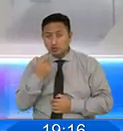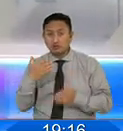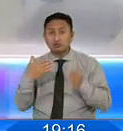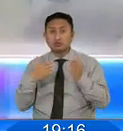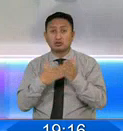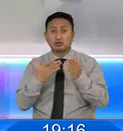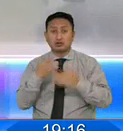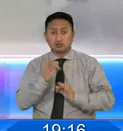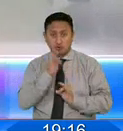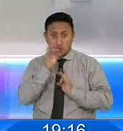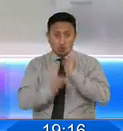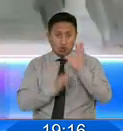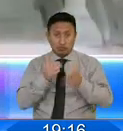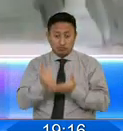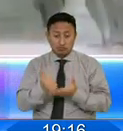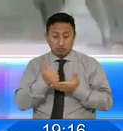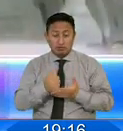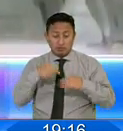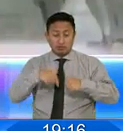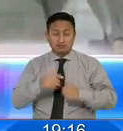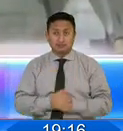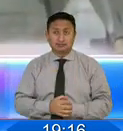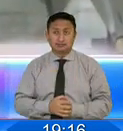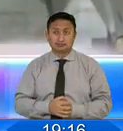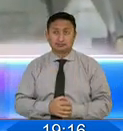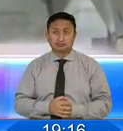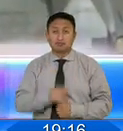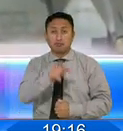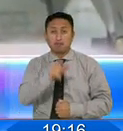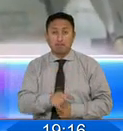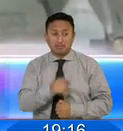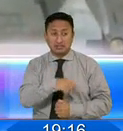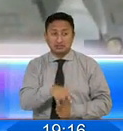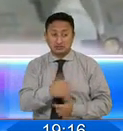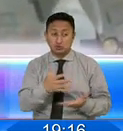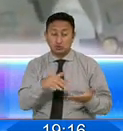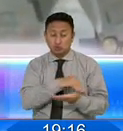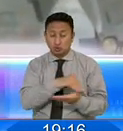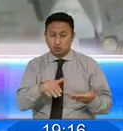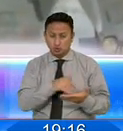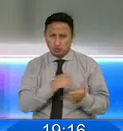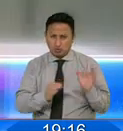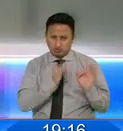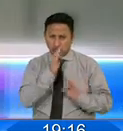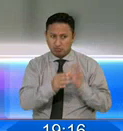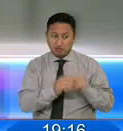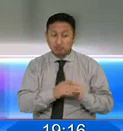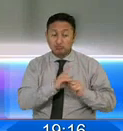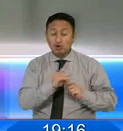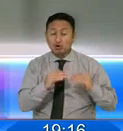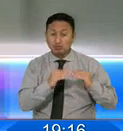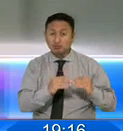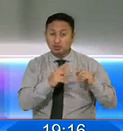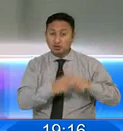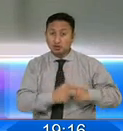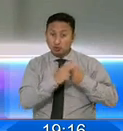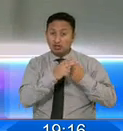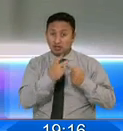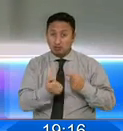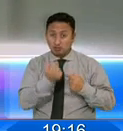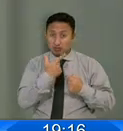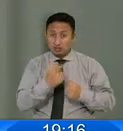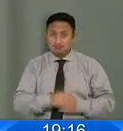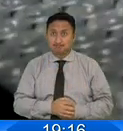podría ayudar considerablemente a pacientes con sospechas de contagio o en fases iniciales de infección